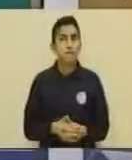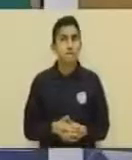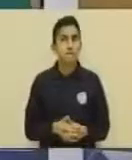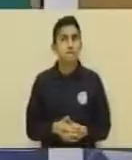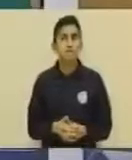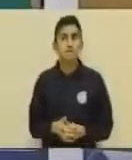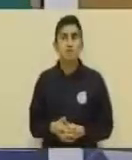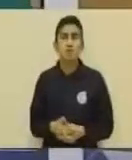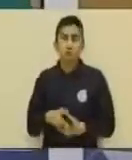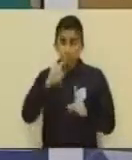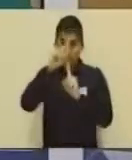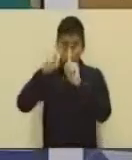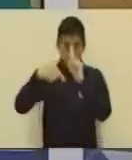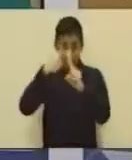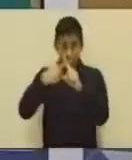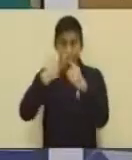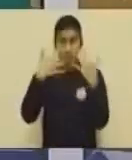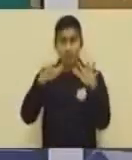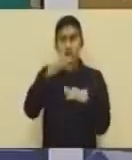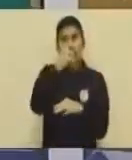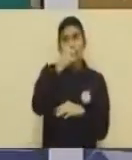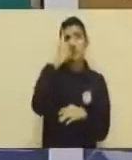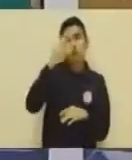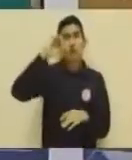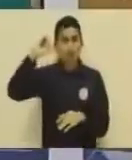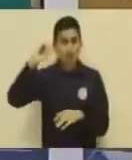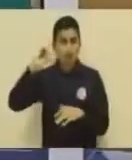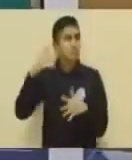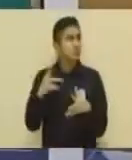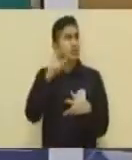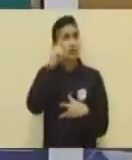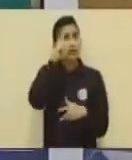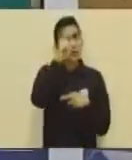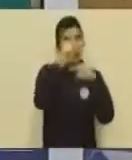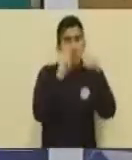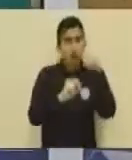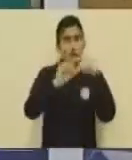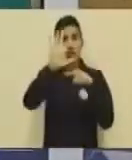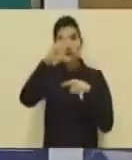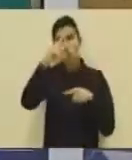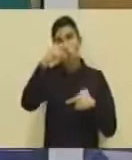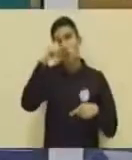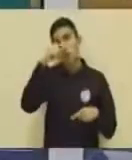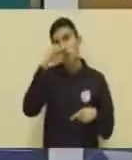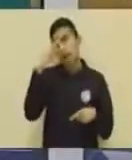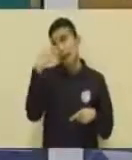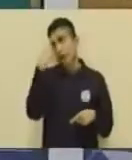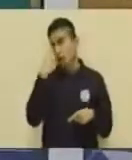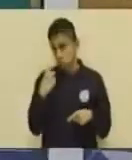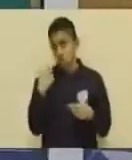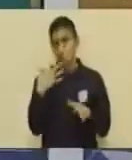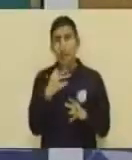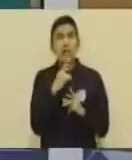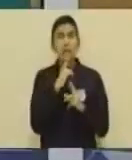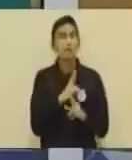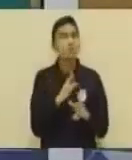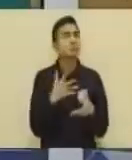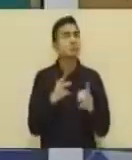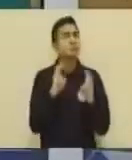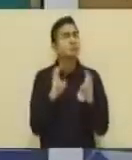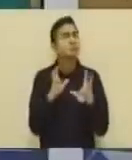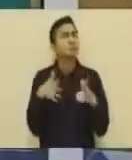la sumatoria que tenemos de 120 dividido los 5 datos y nos da un resultado de